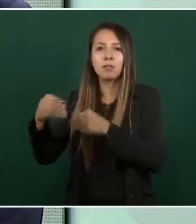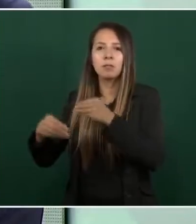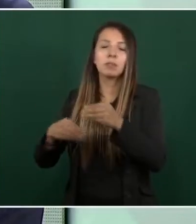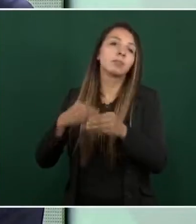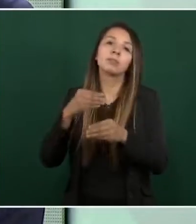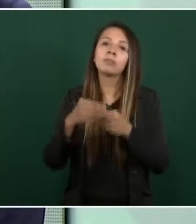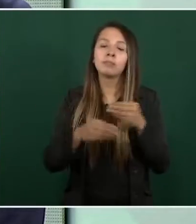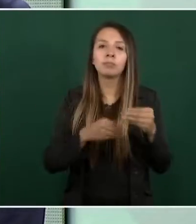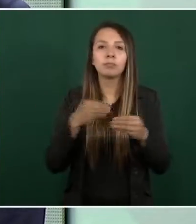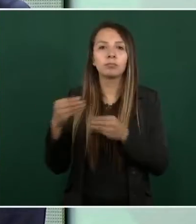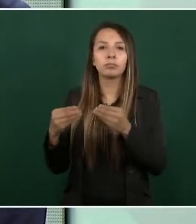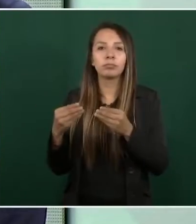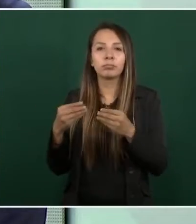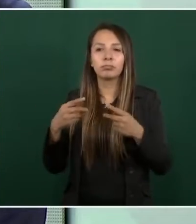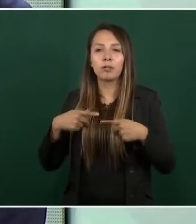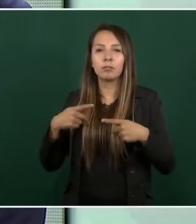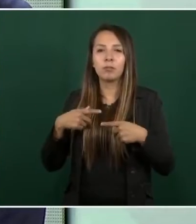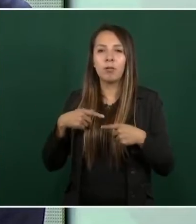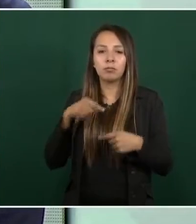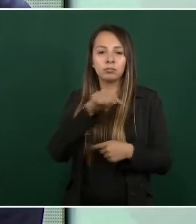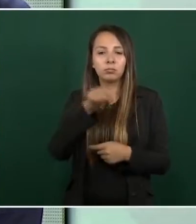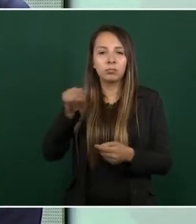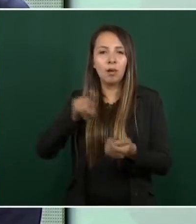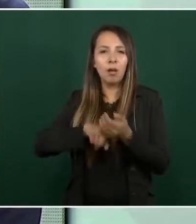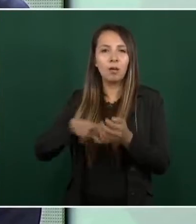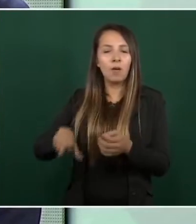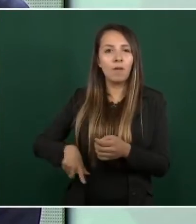entre servidores públicos.